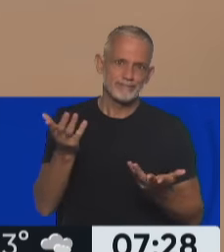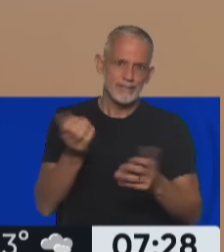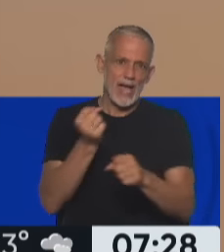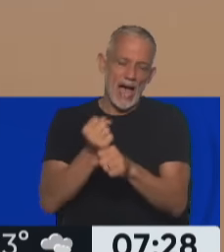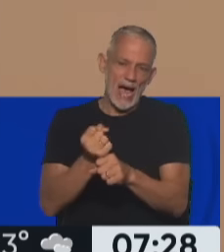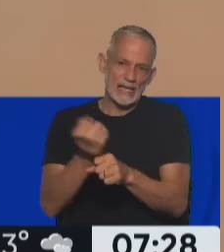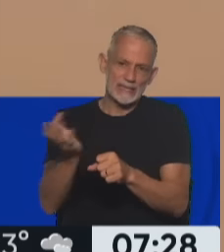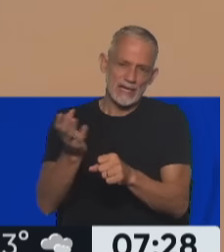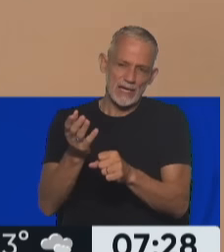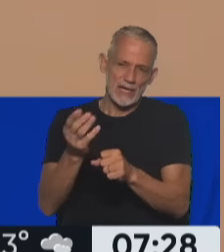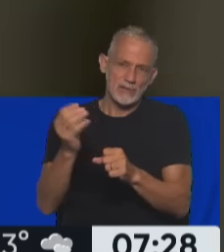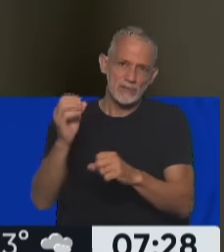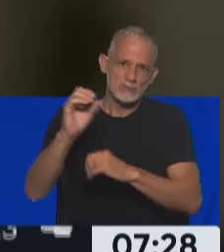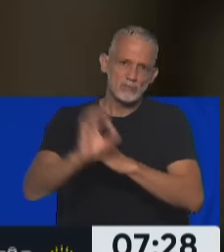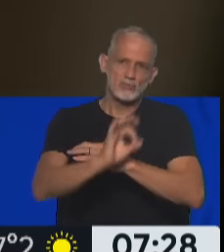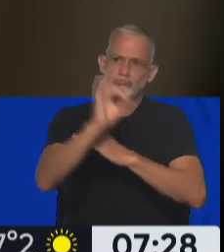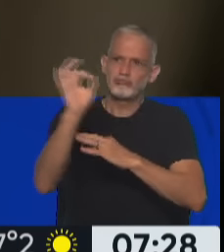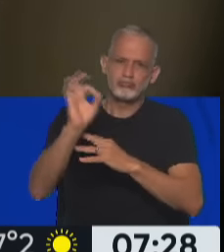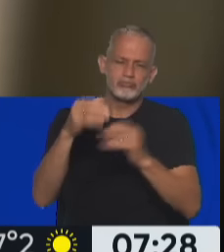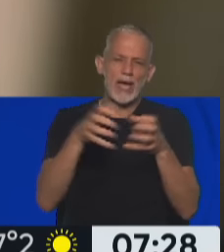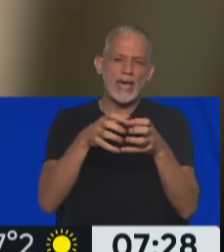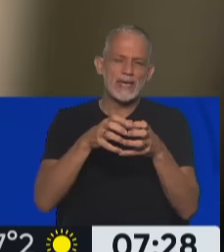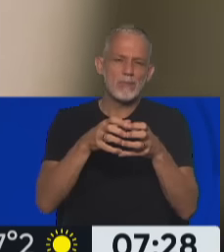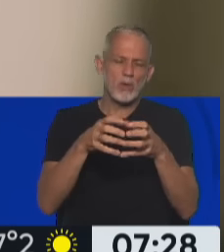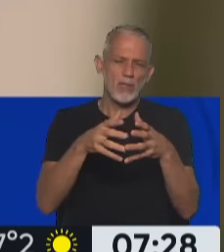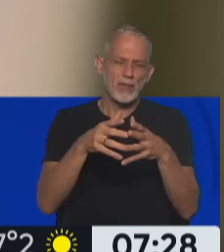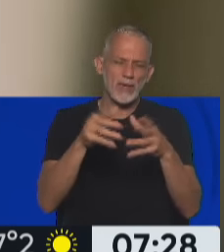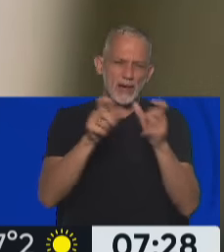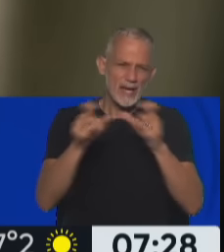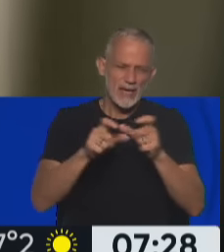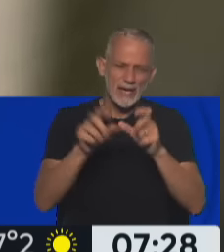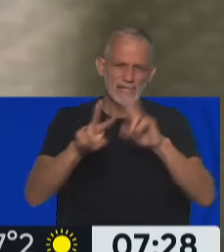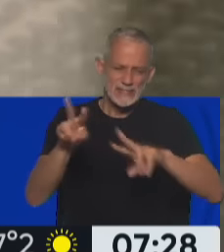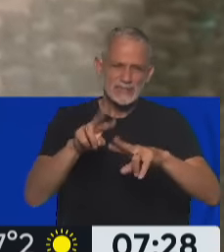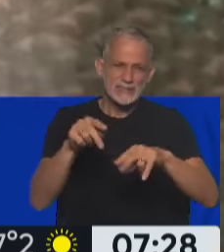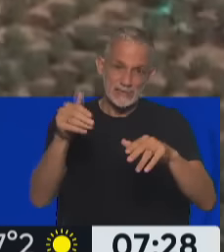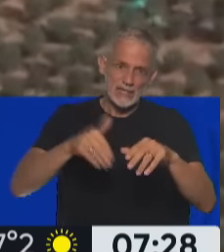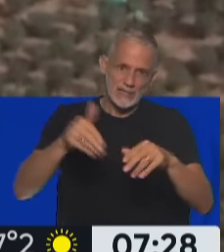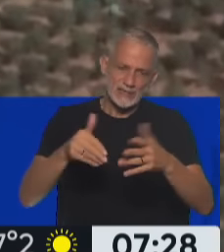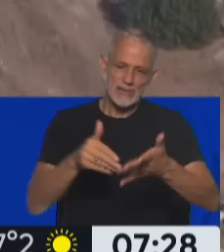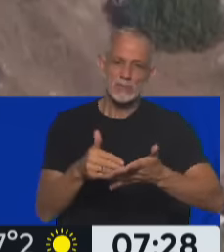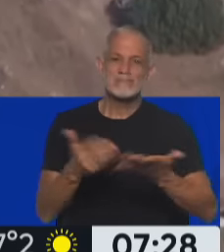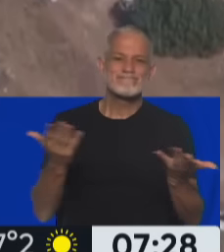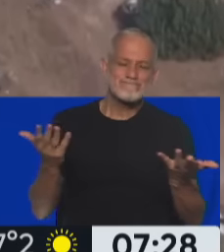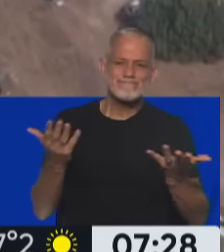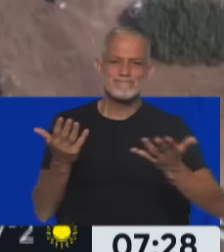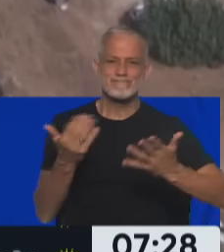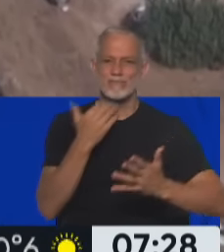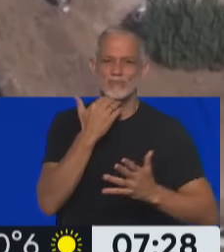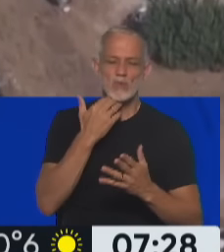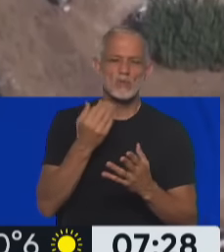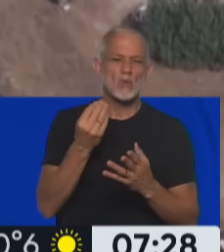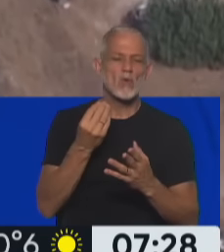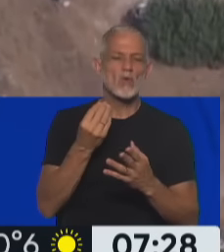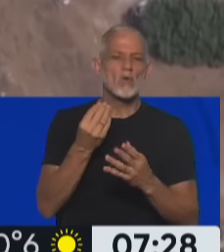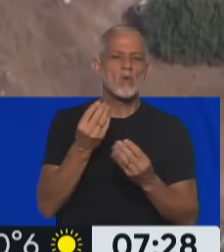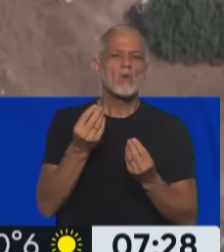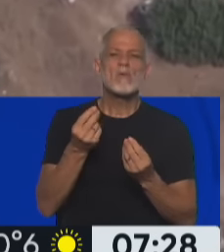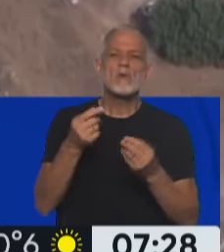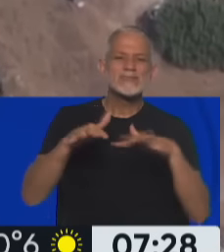que no salió el sol y no salieron los equipos de rescate, que además tardaron más tiempo de lo debido, no pudieron ver básicamente cómo estaba